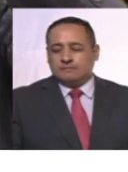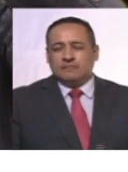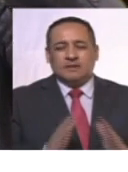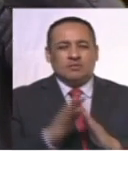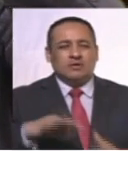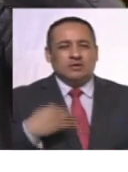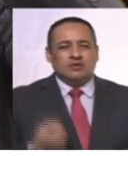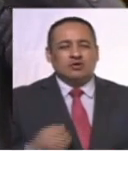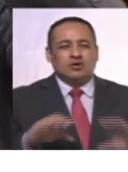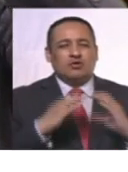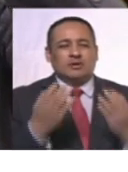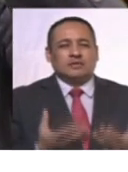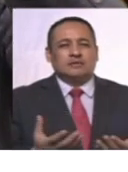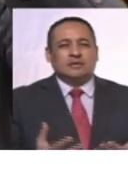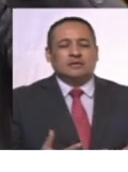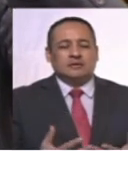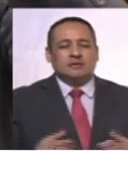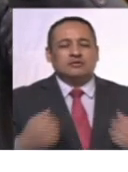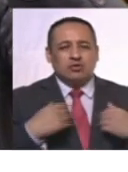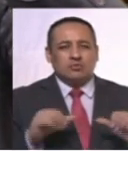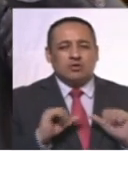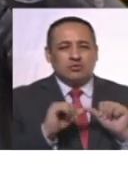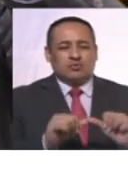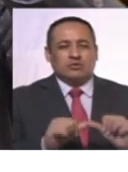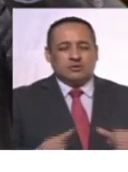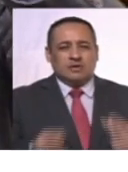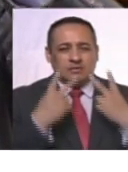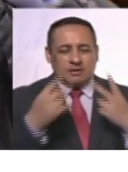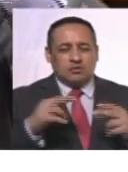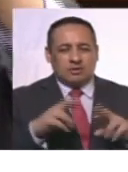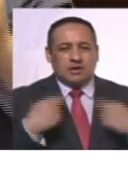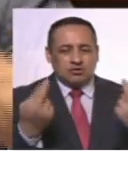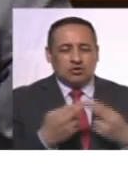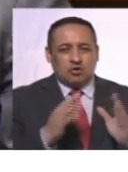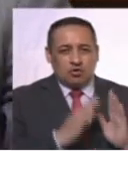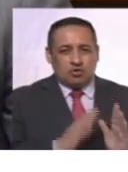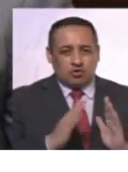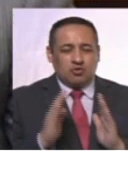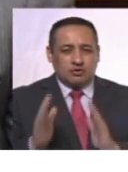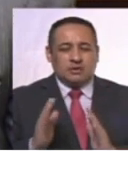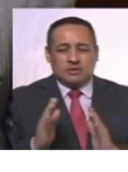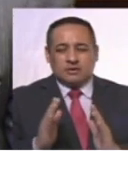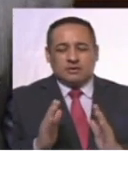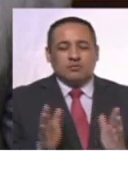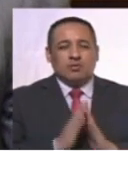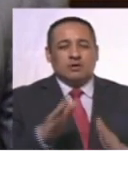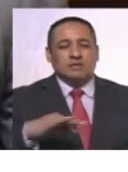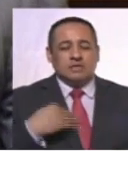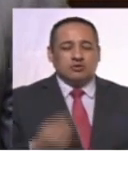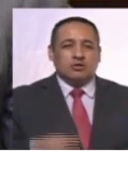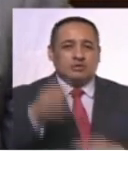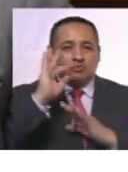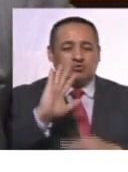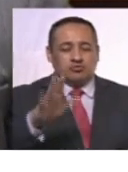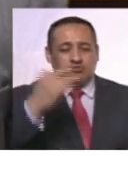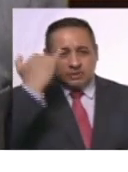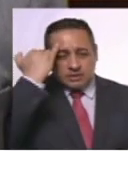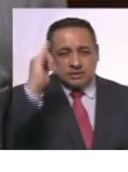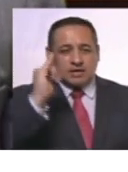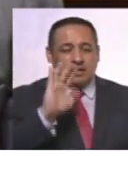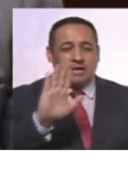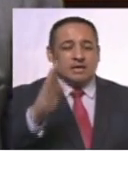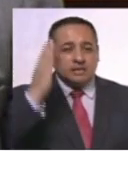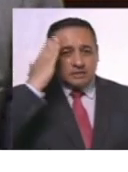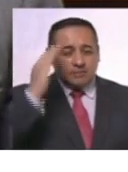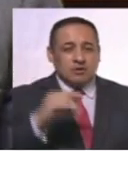señores congresistas, vamos a continuar la sesión con orden. El señor expone sus ideas, él sabe